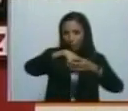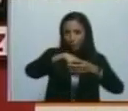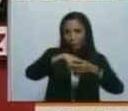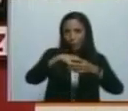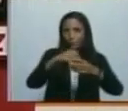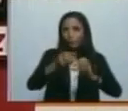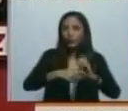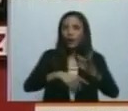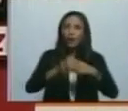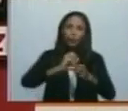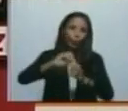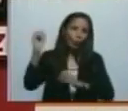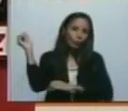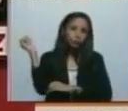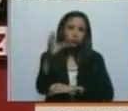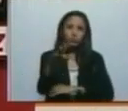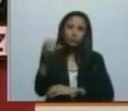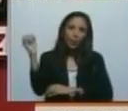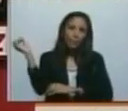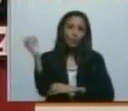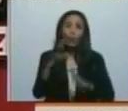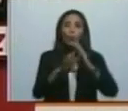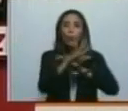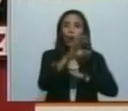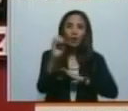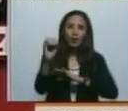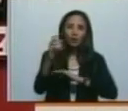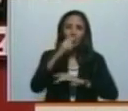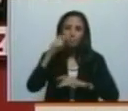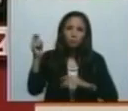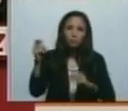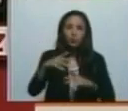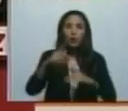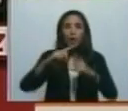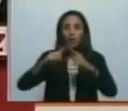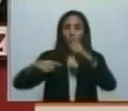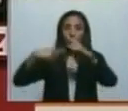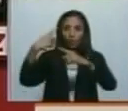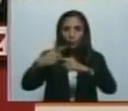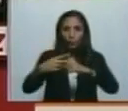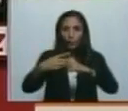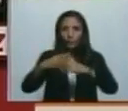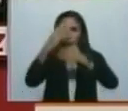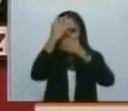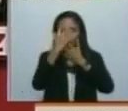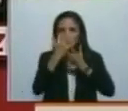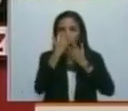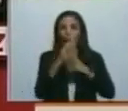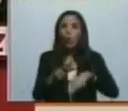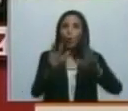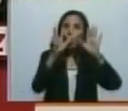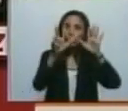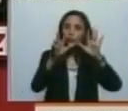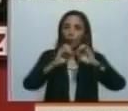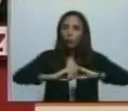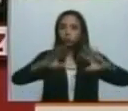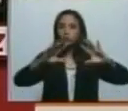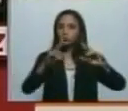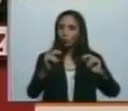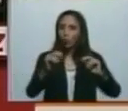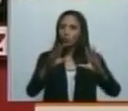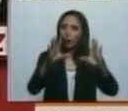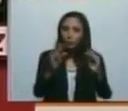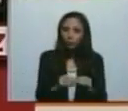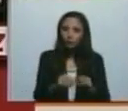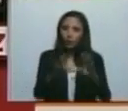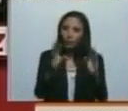a los compañeros. 40. El SEBIN luego desactivó por lo menos 8 que no explotaron. Yo ahora